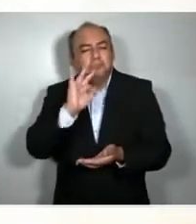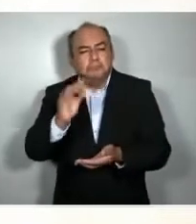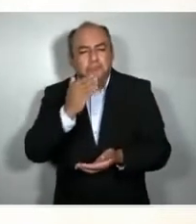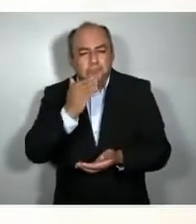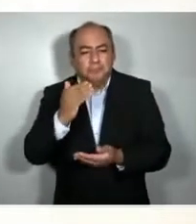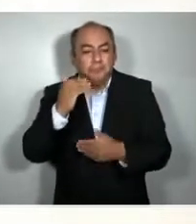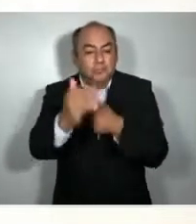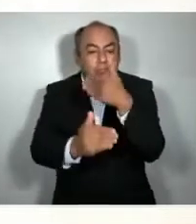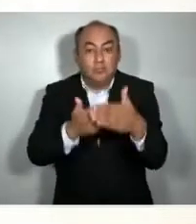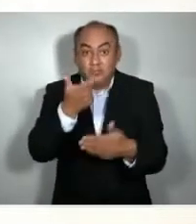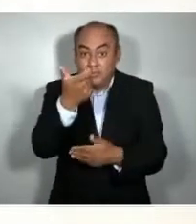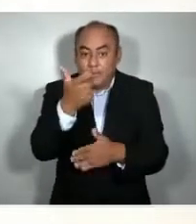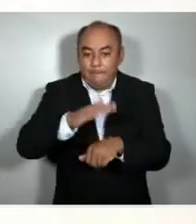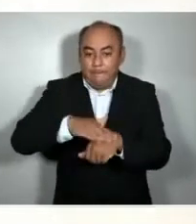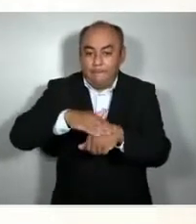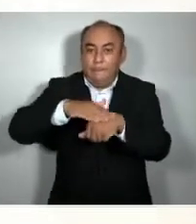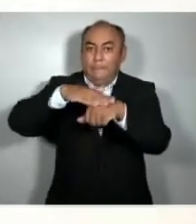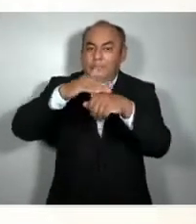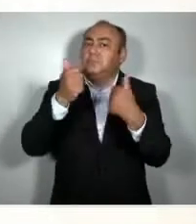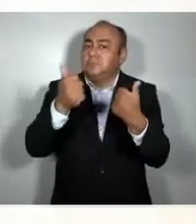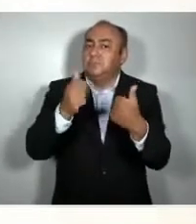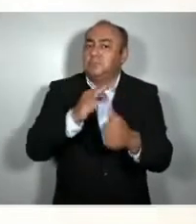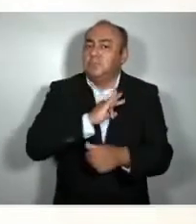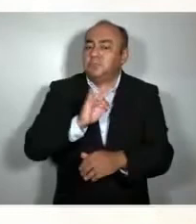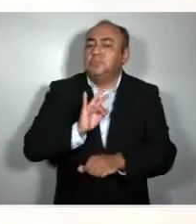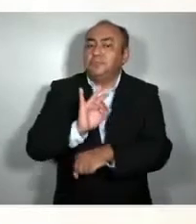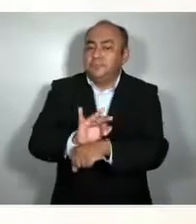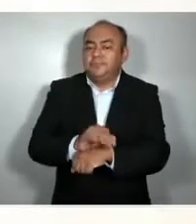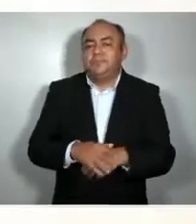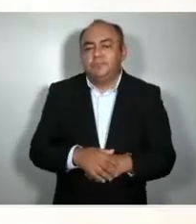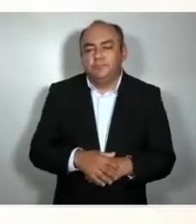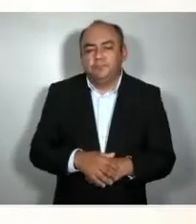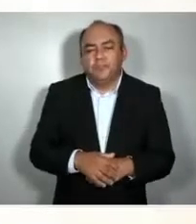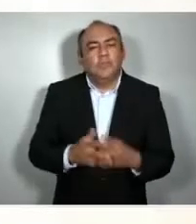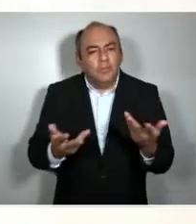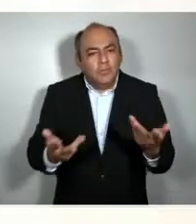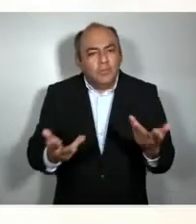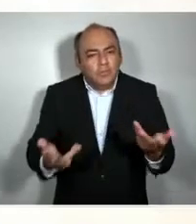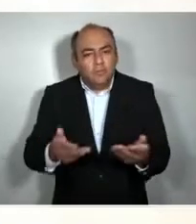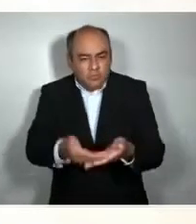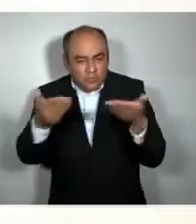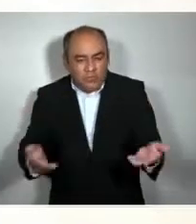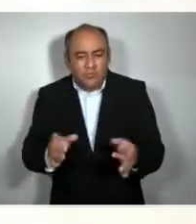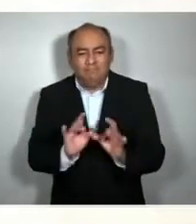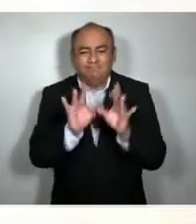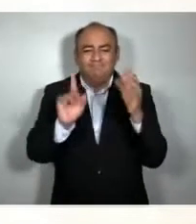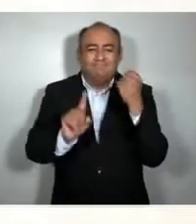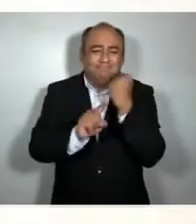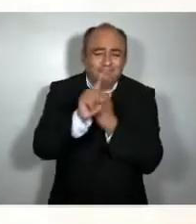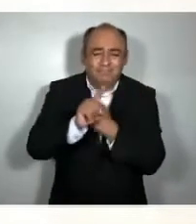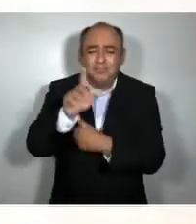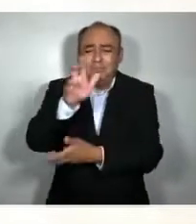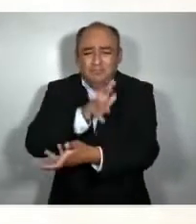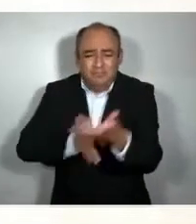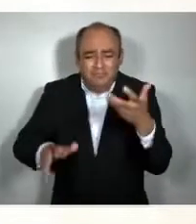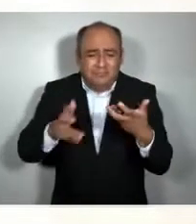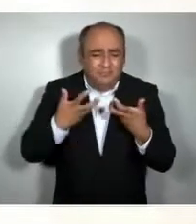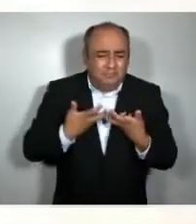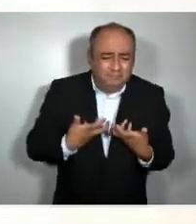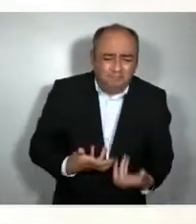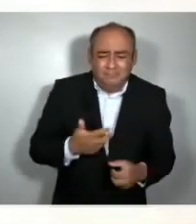economía. Y es precisamente en estos momentos de crisis, angustia, zozobra